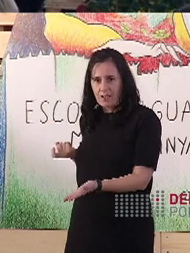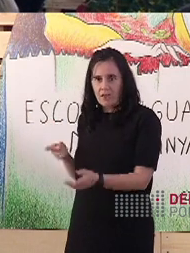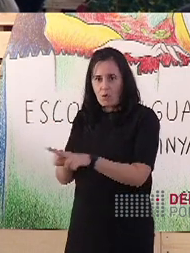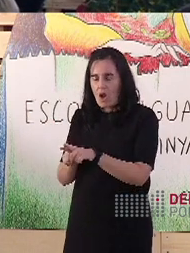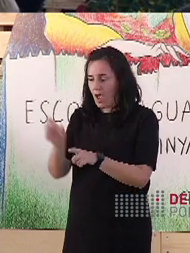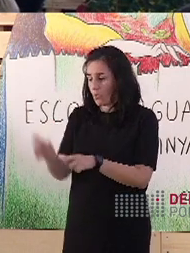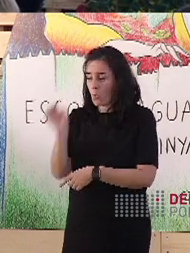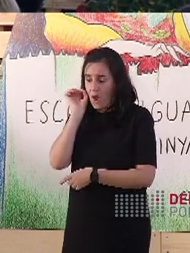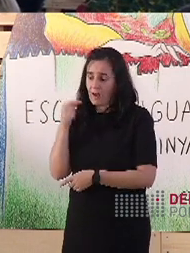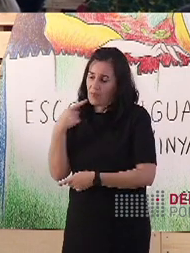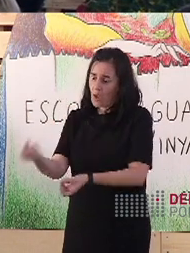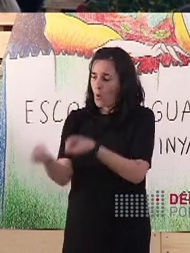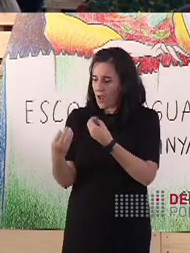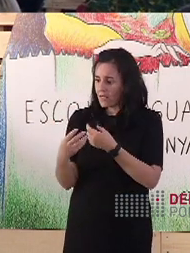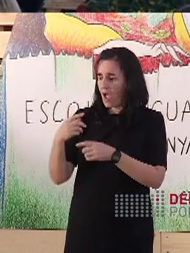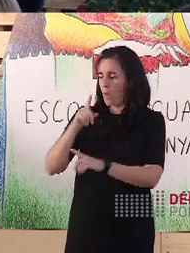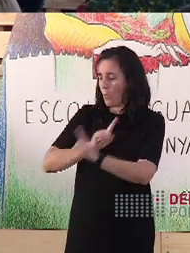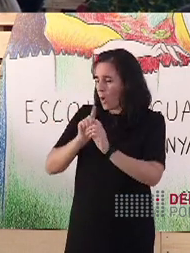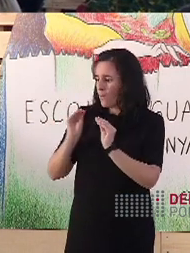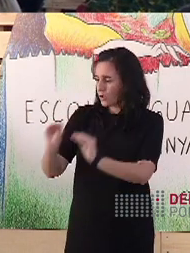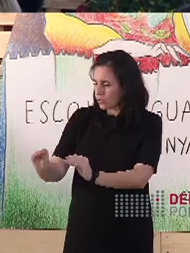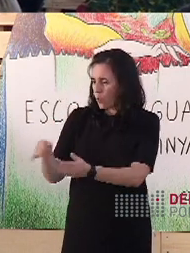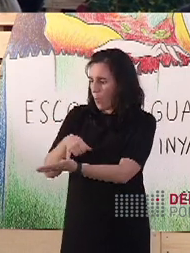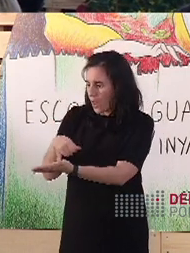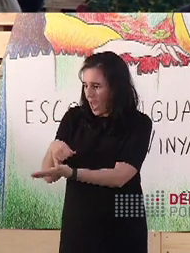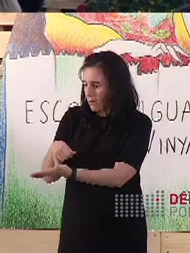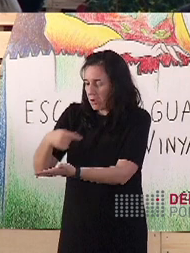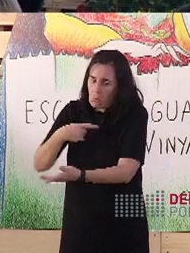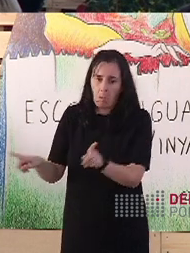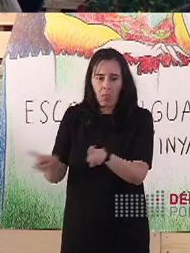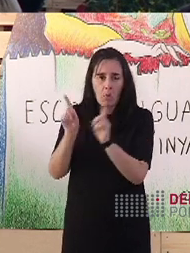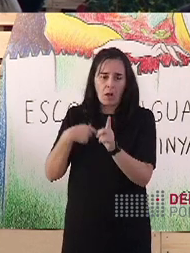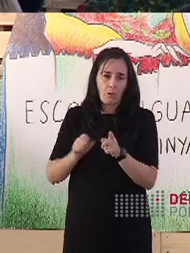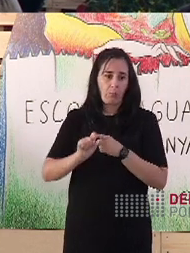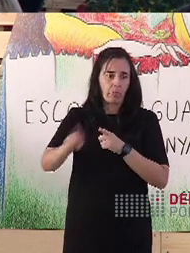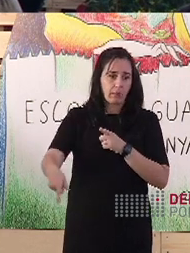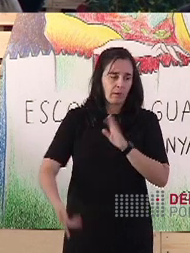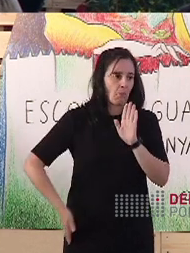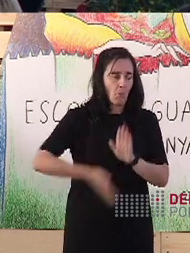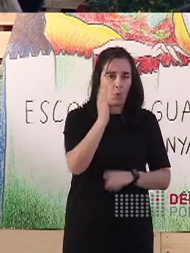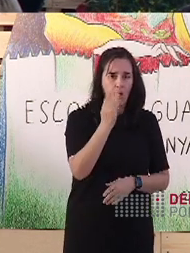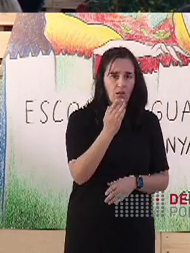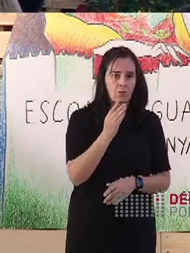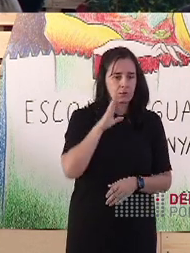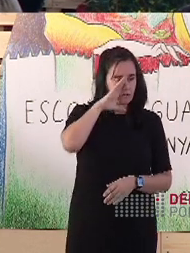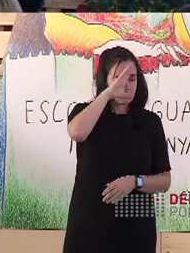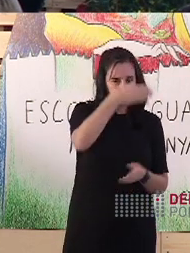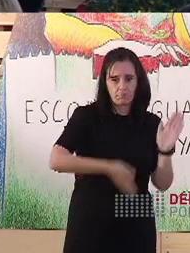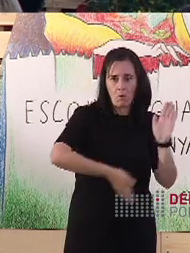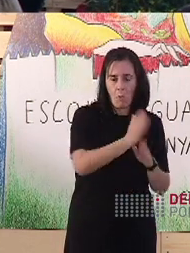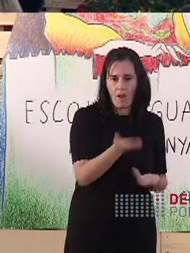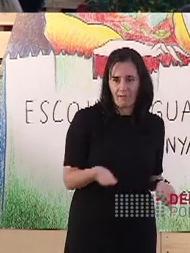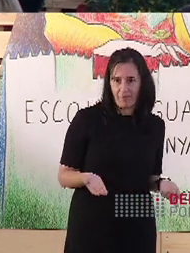que tiene problemas y a ti te da igual, te corras y te vayas y encima te quejes? Pues, o sea, al final lo que analizamos